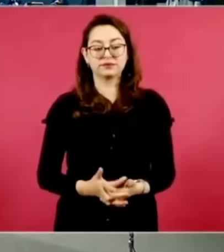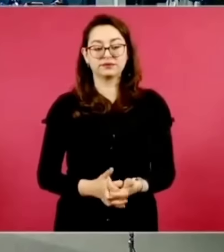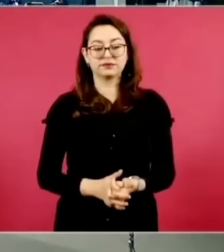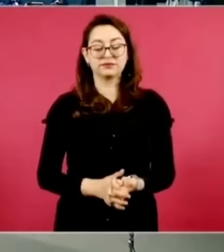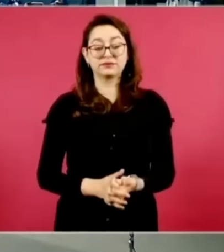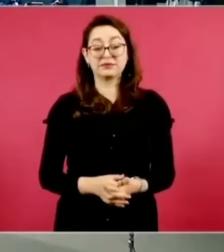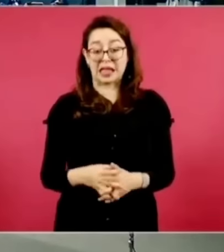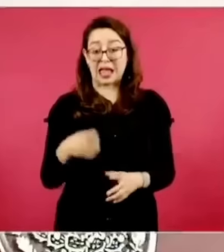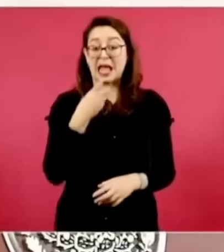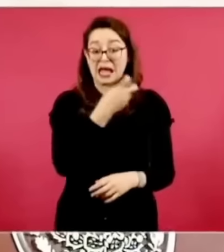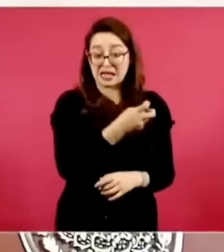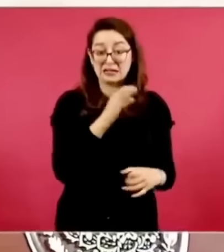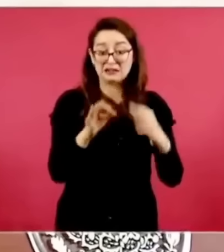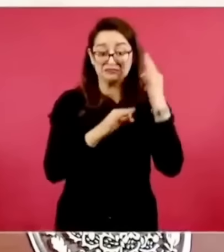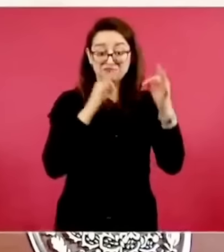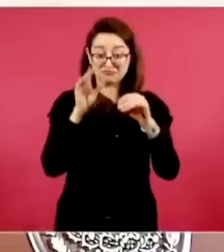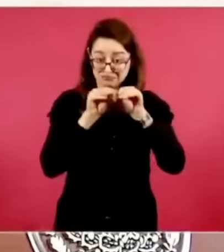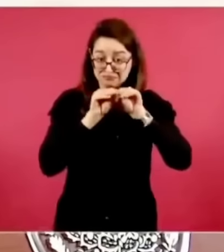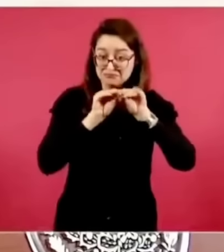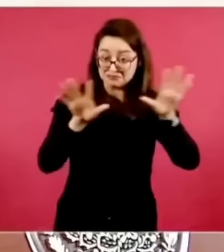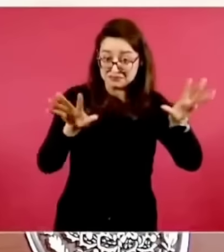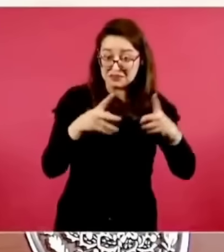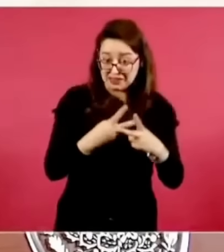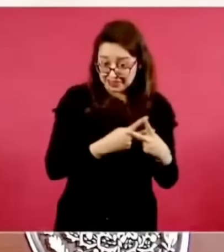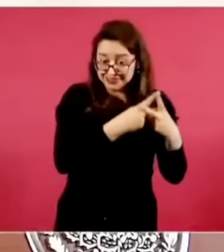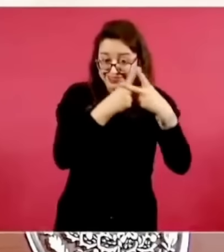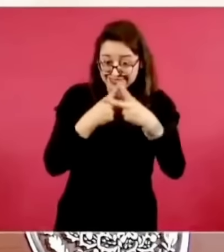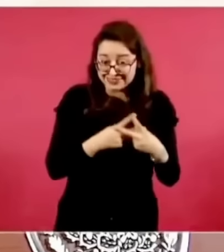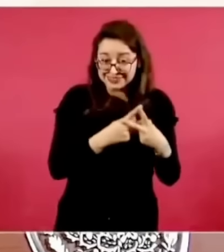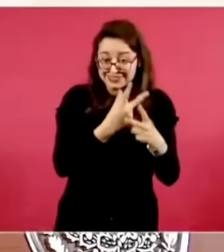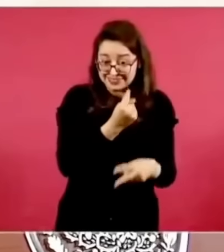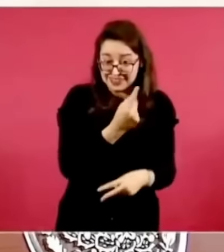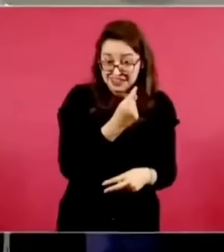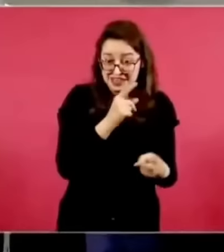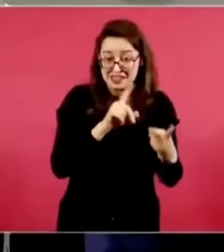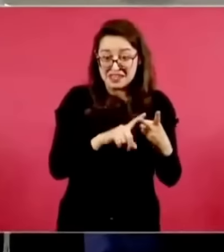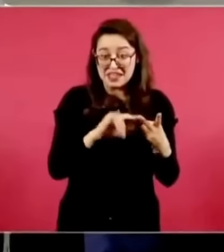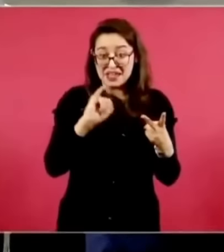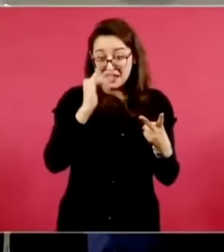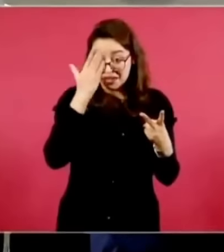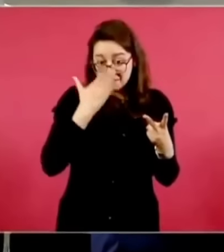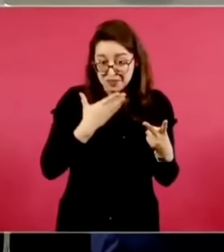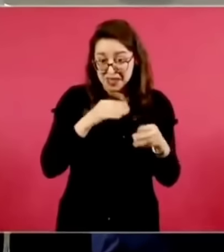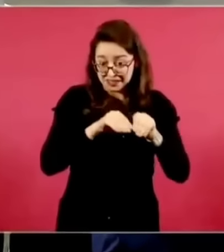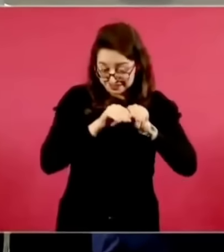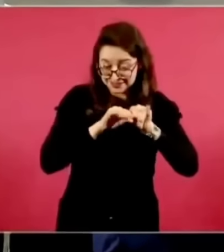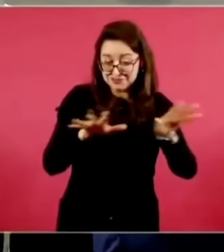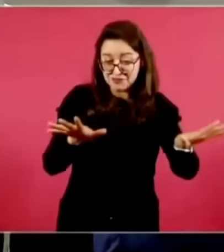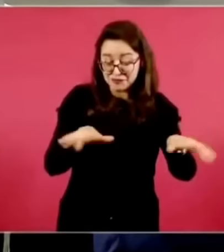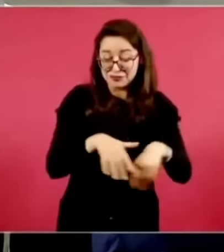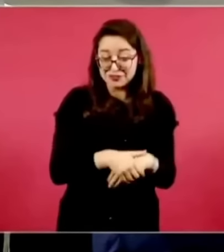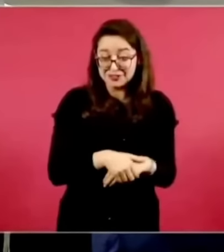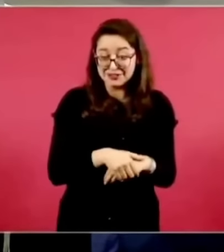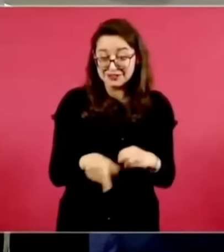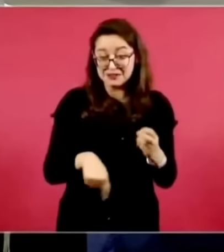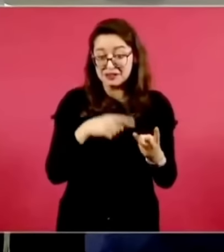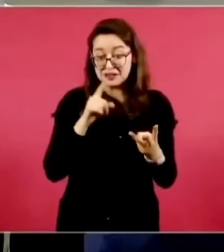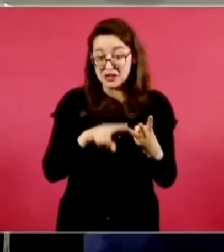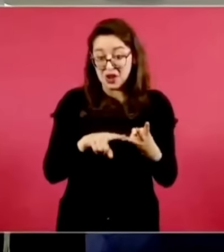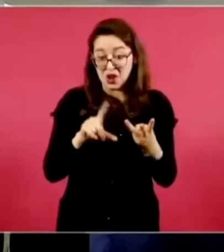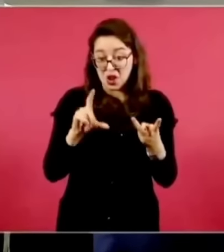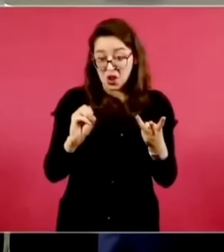en Televisa Pues sí no o en imagen o lo repita